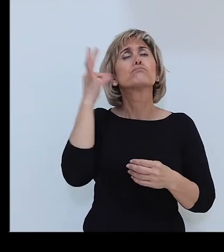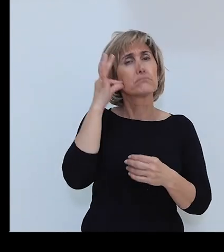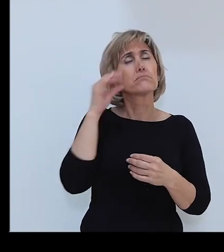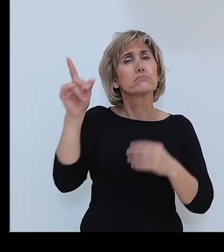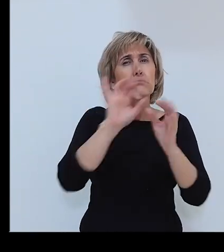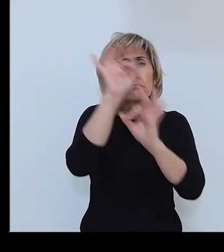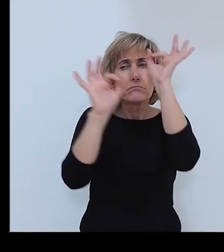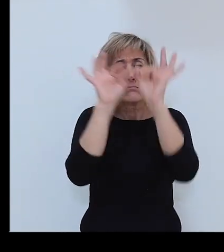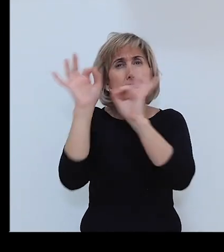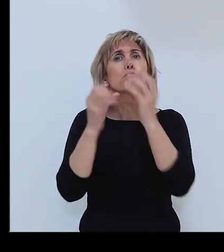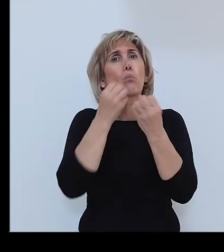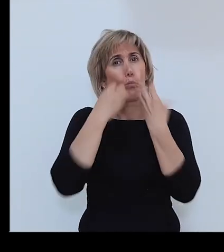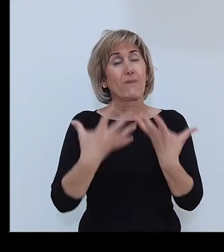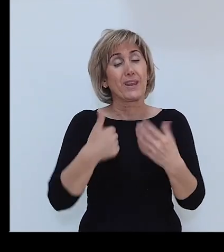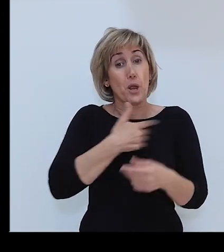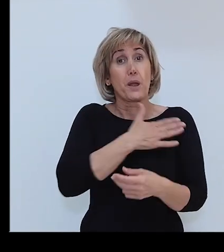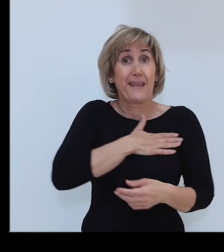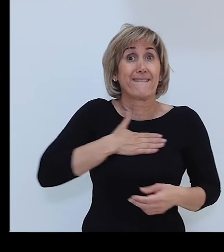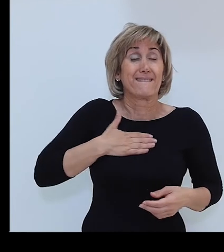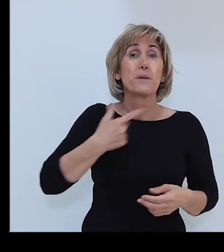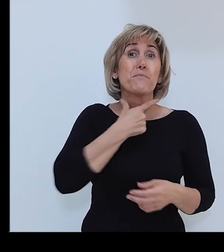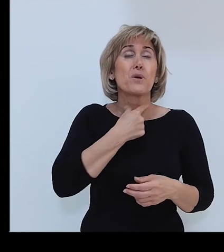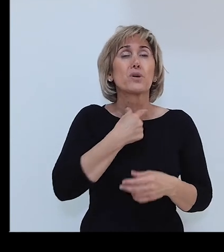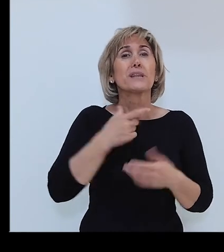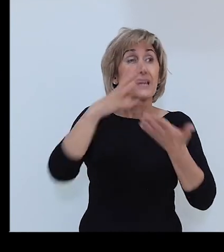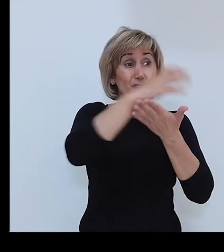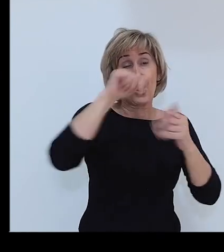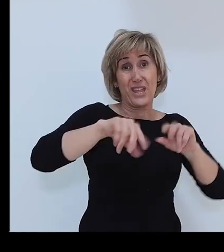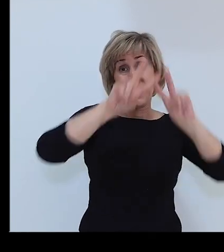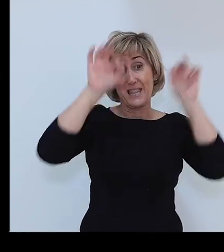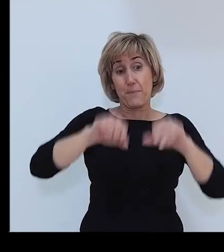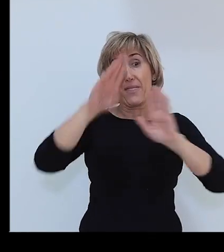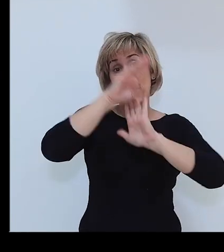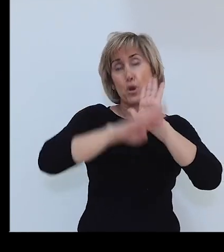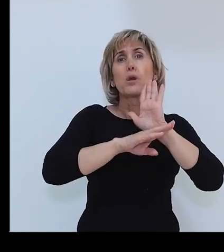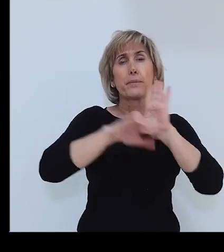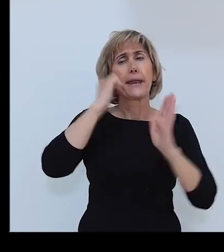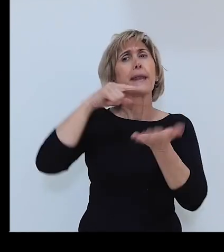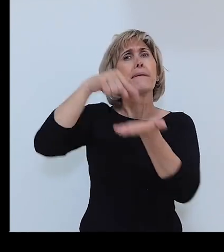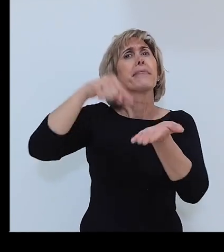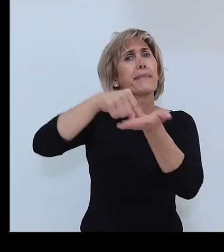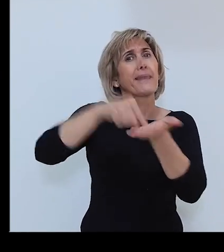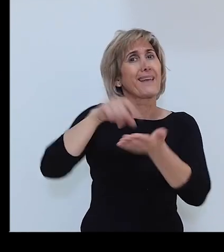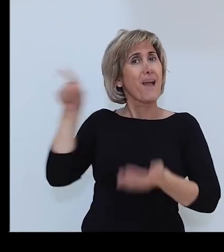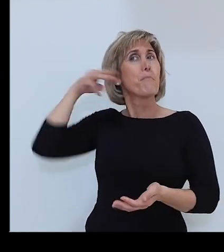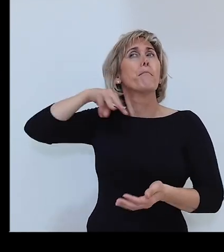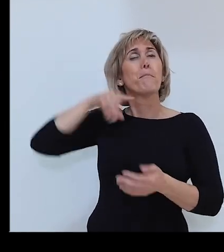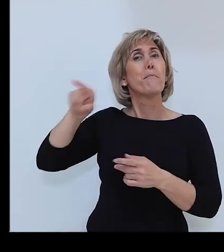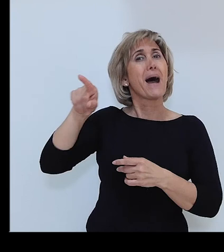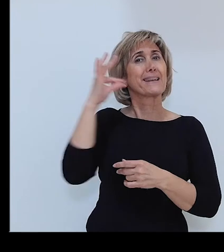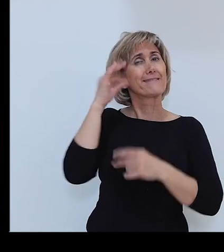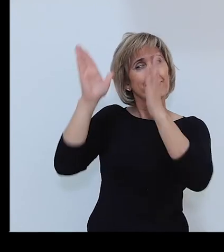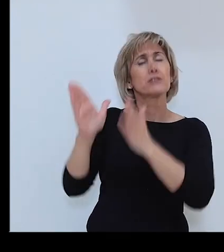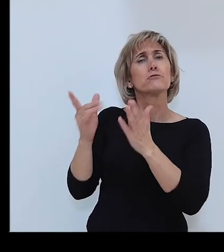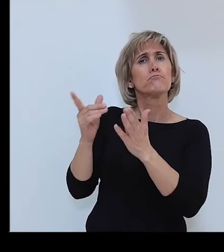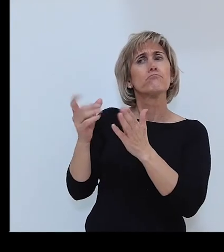nuestras sociedades globalizadas, ¿no? Entonces, en ese sentido, me parece que tiene un puesto pues, muy holgado y me gustaría que, vamos, creo que es un